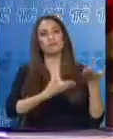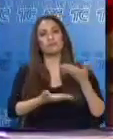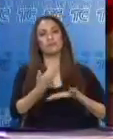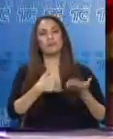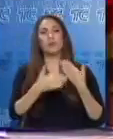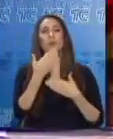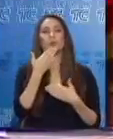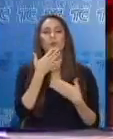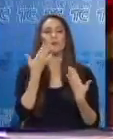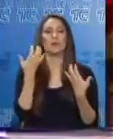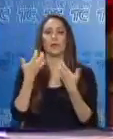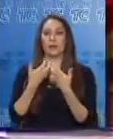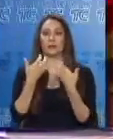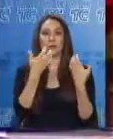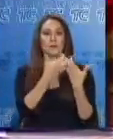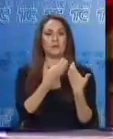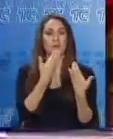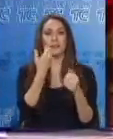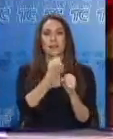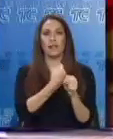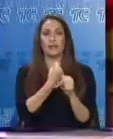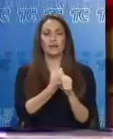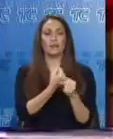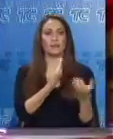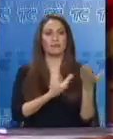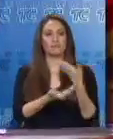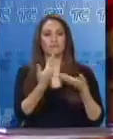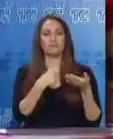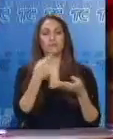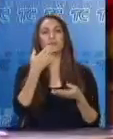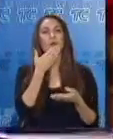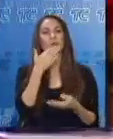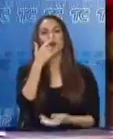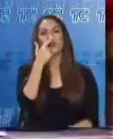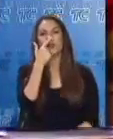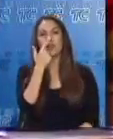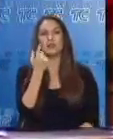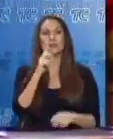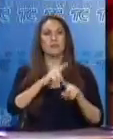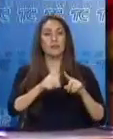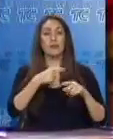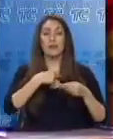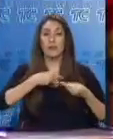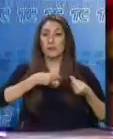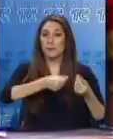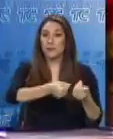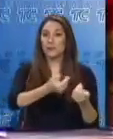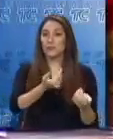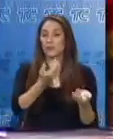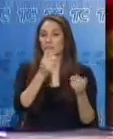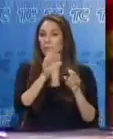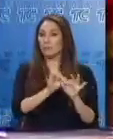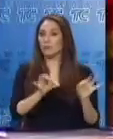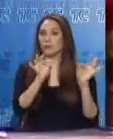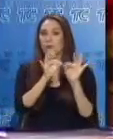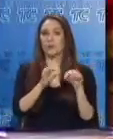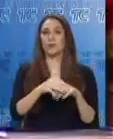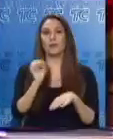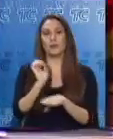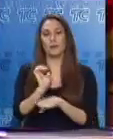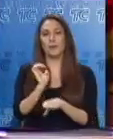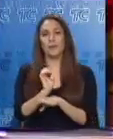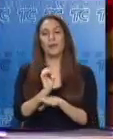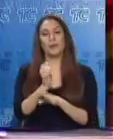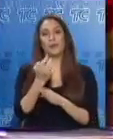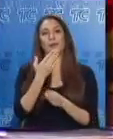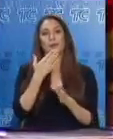otros equipos, reuniones bilaterales, tratar temas de mutuo interés. Hay varias inversiones brasileñas, por ejemplo, en Ecuador, hay